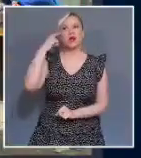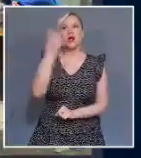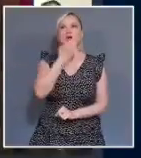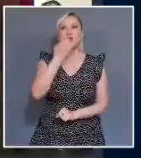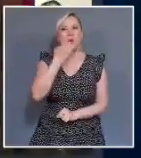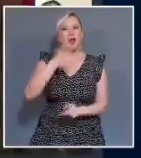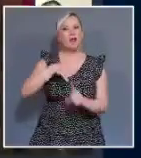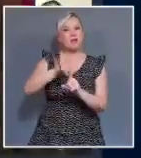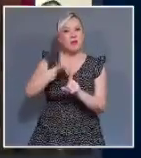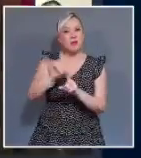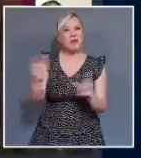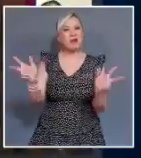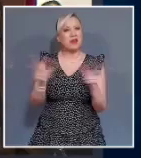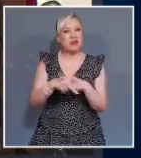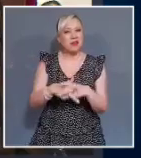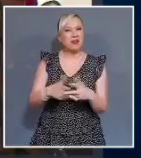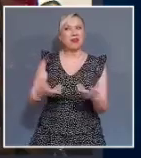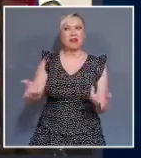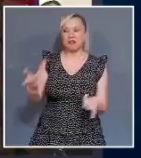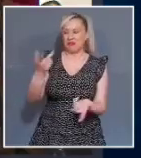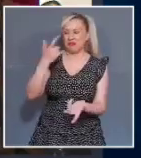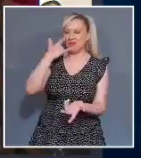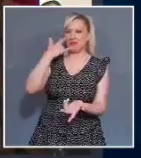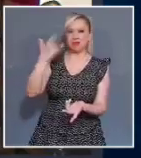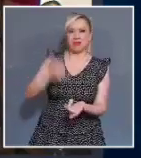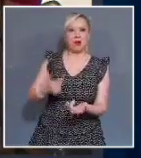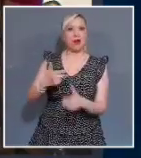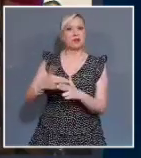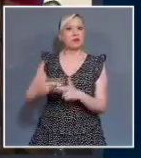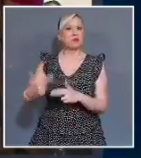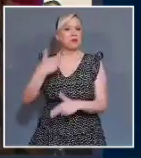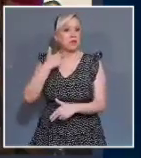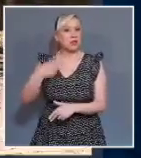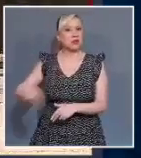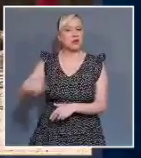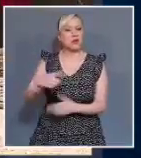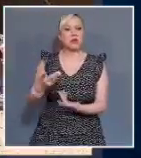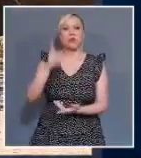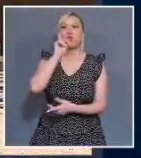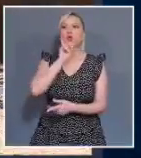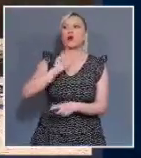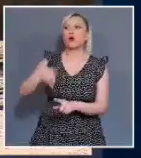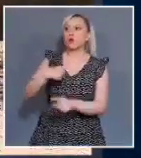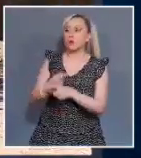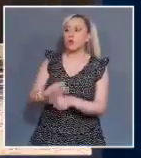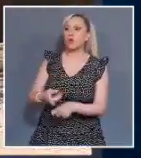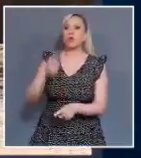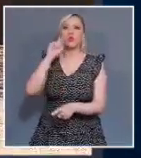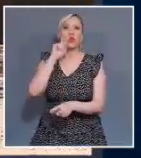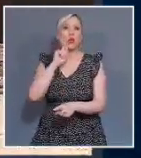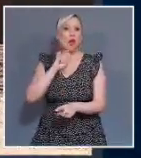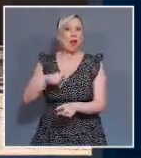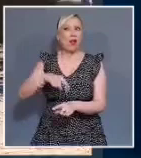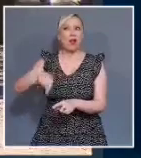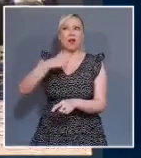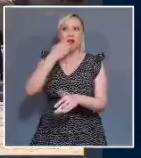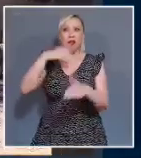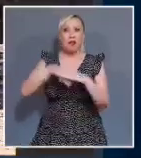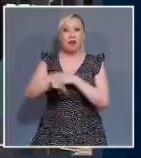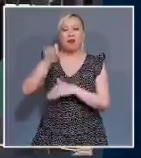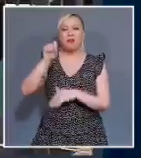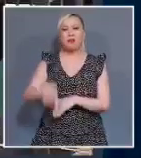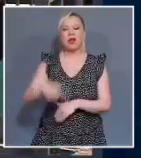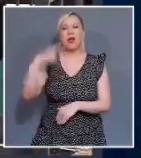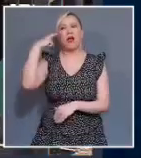Comisión Nacional para Prevenir y Erradicar la Violencia contra las Mujeres llamó a las instituciones de educación superior y media